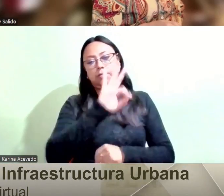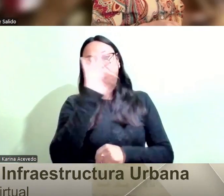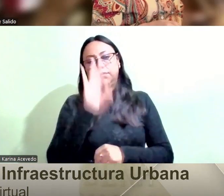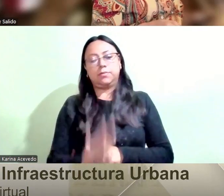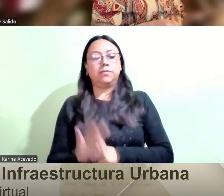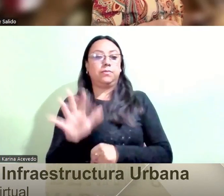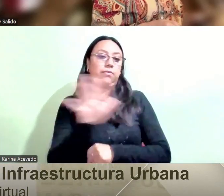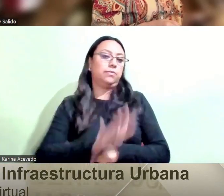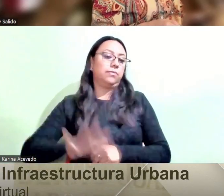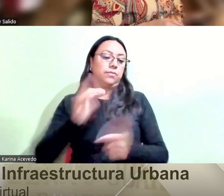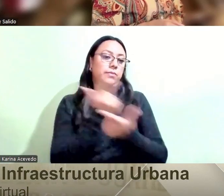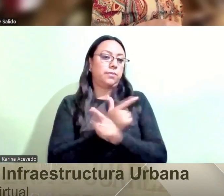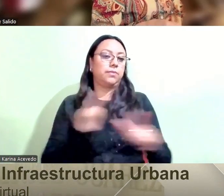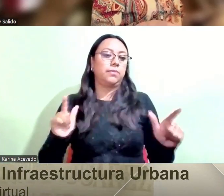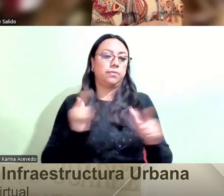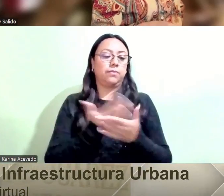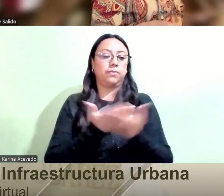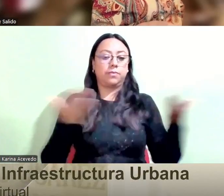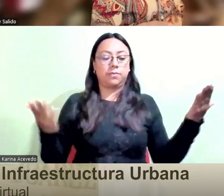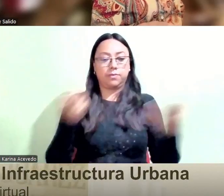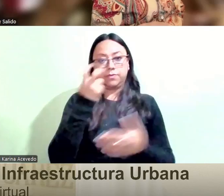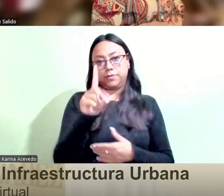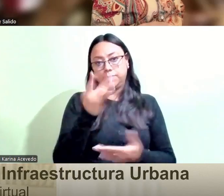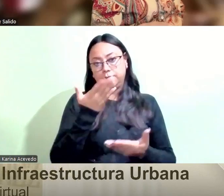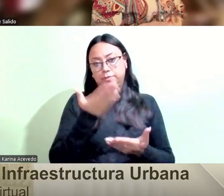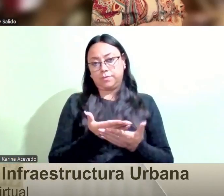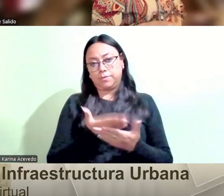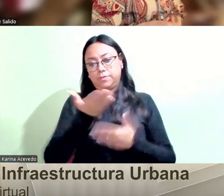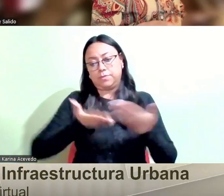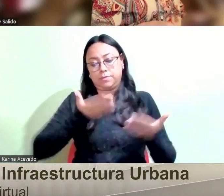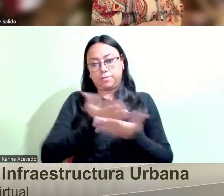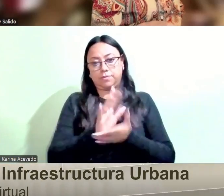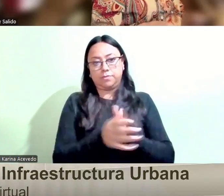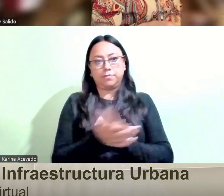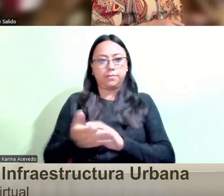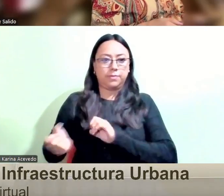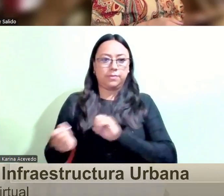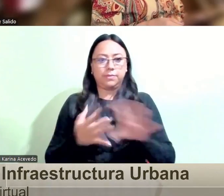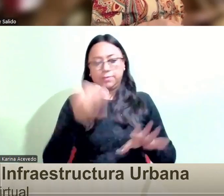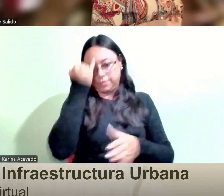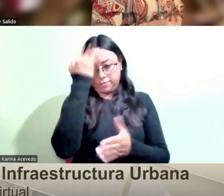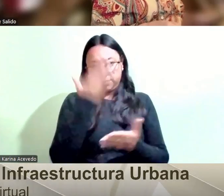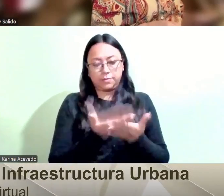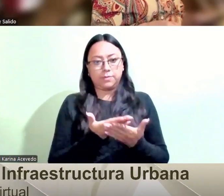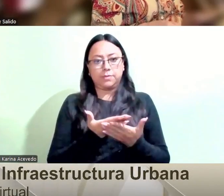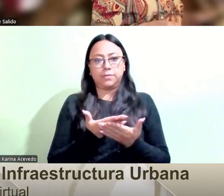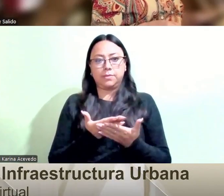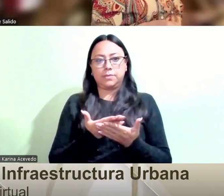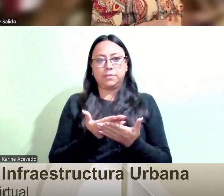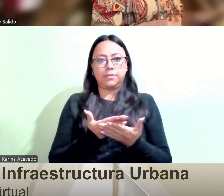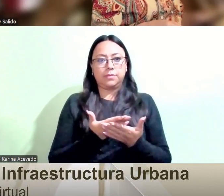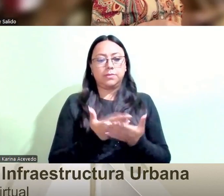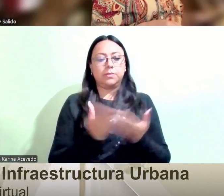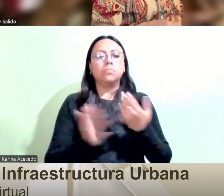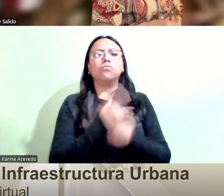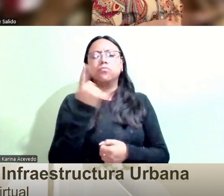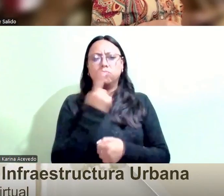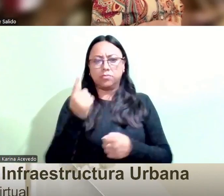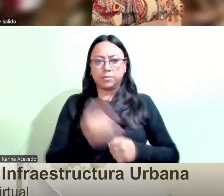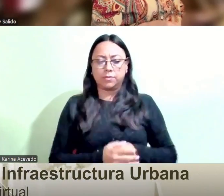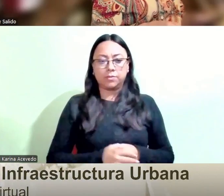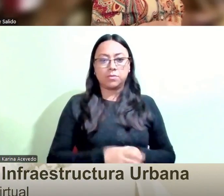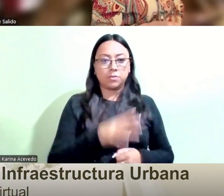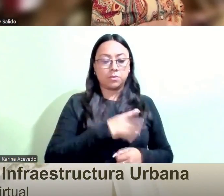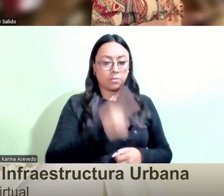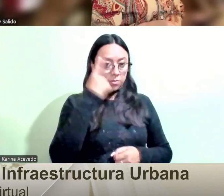densidad Z. Ahora bien, el dictamen puesto a consideración propone el desechamiento de la iniciativa planteada en atención a lo siguiente. Uno de los